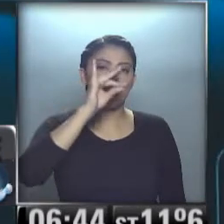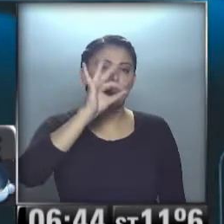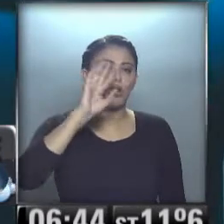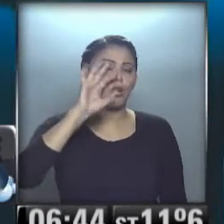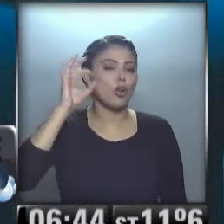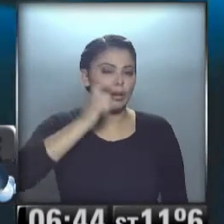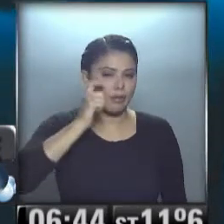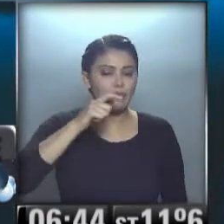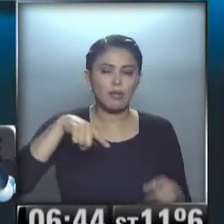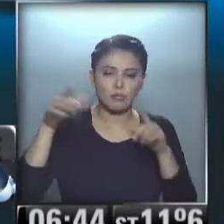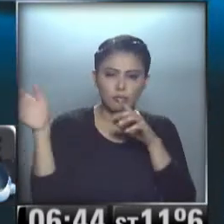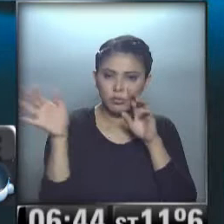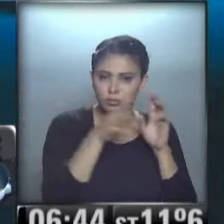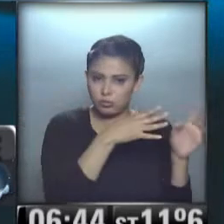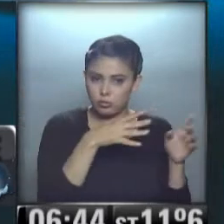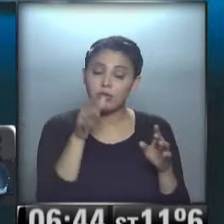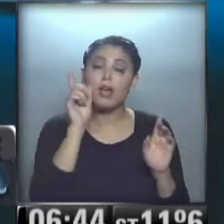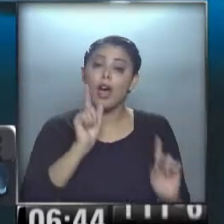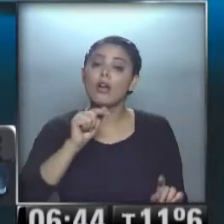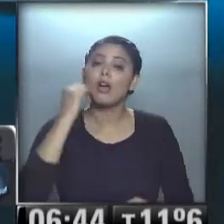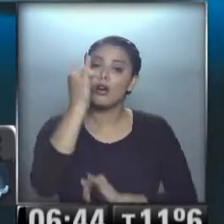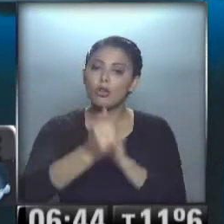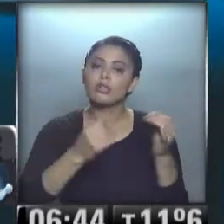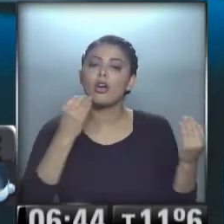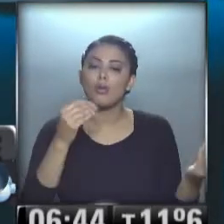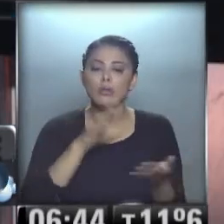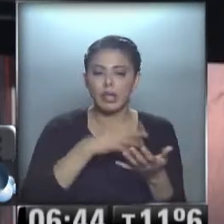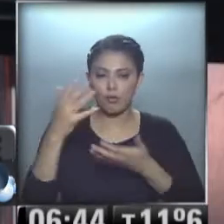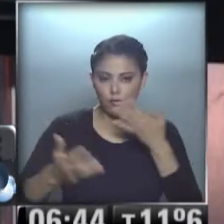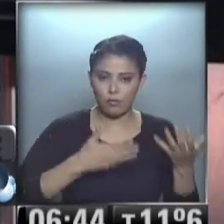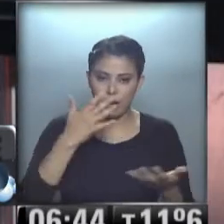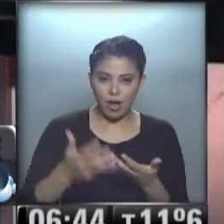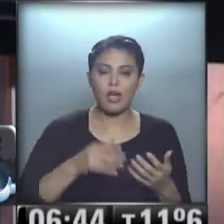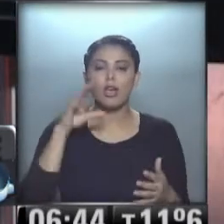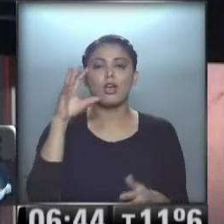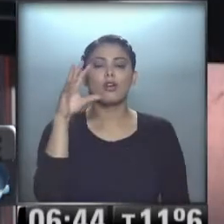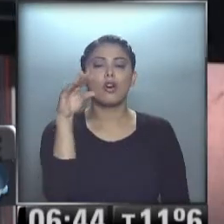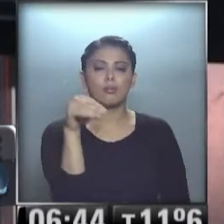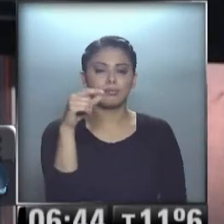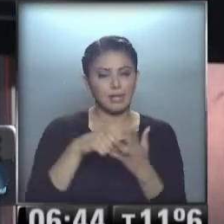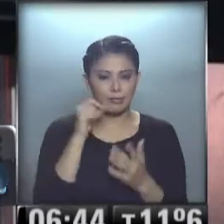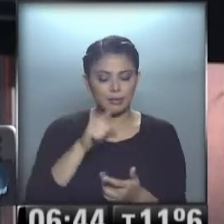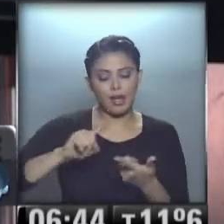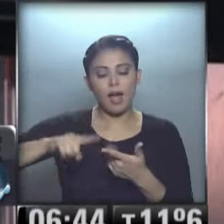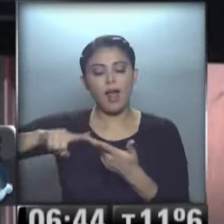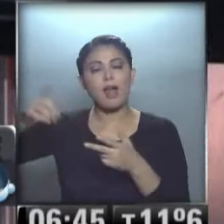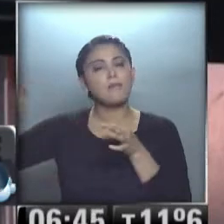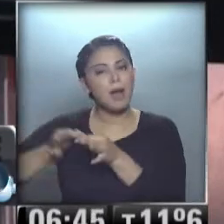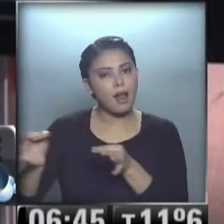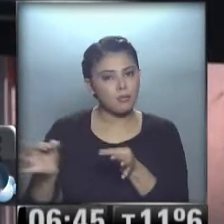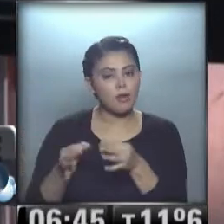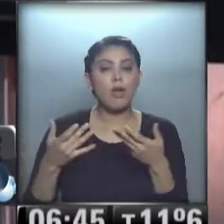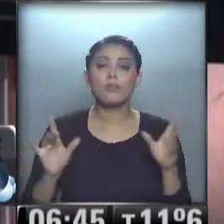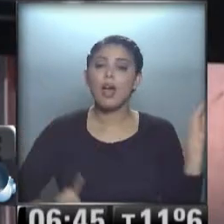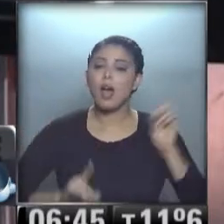oeste. Y el pronóstico, lo que viene, para Tierra del Fuego, la zona de Río Gallegos, Malvinas, la probabilidad de